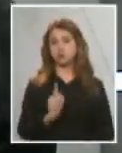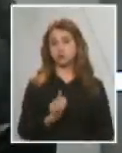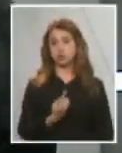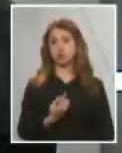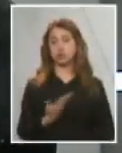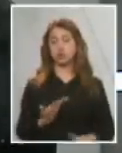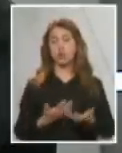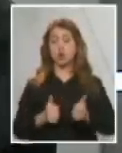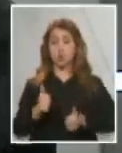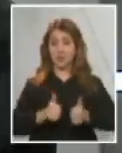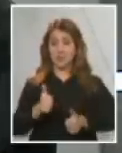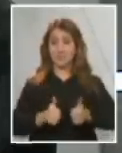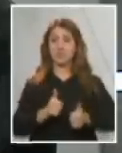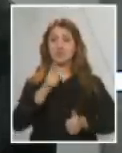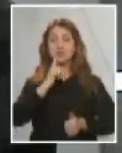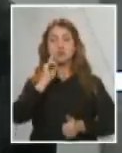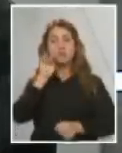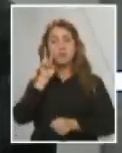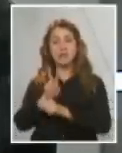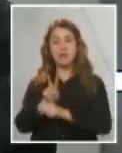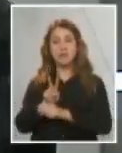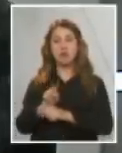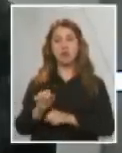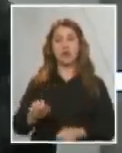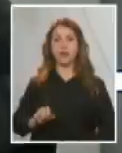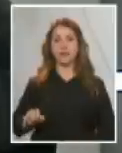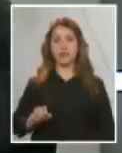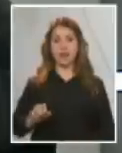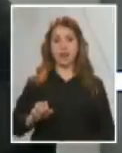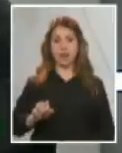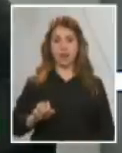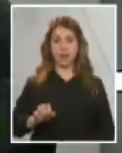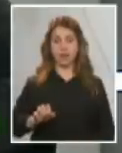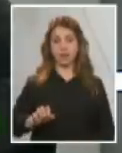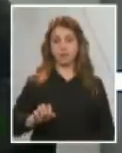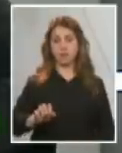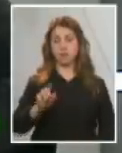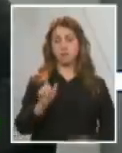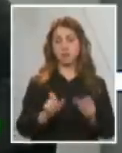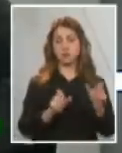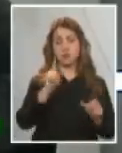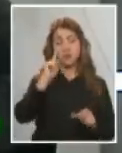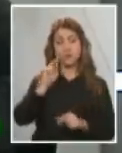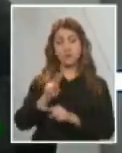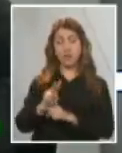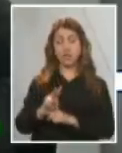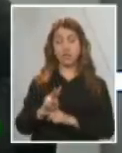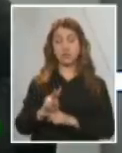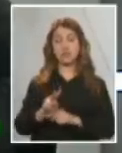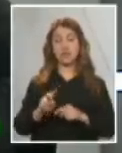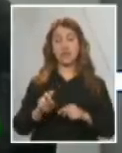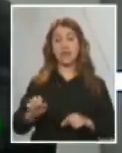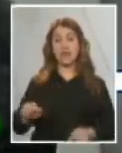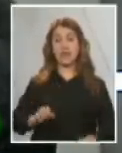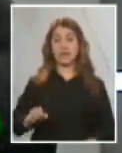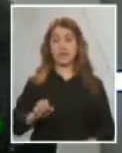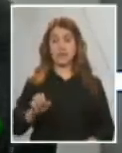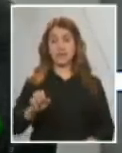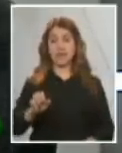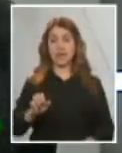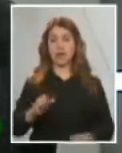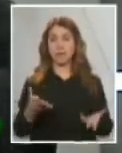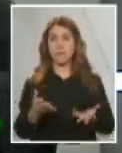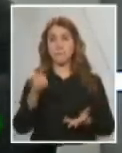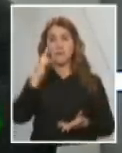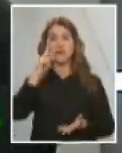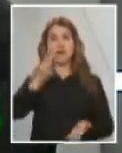como competencia tenemos y siempre miramos la silla de rueda eléctrica uh-huh. y mucha gente piensa que la silla la eléctrica es como la panacea, es